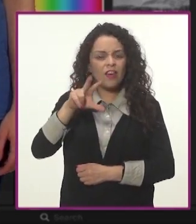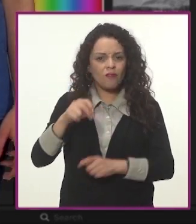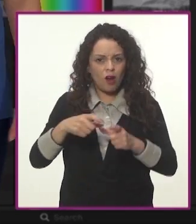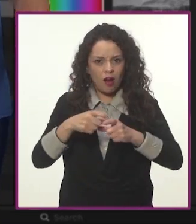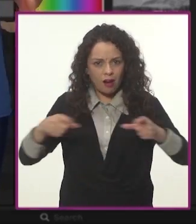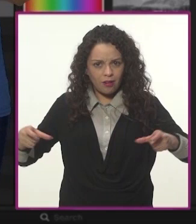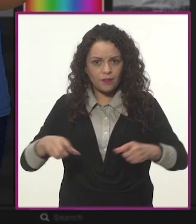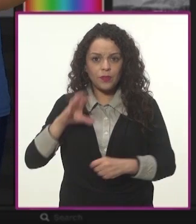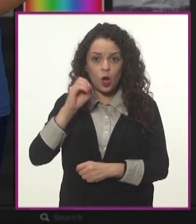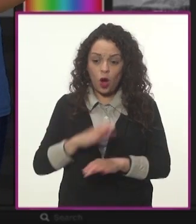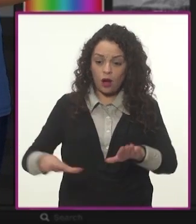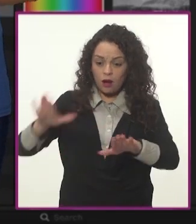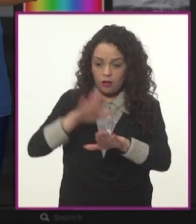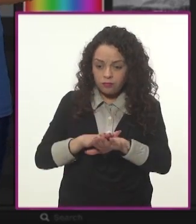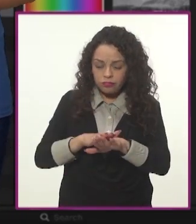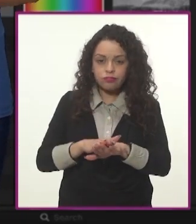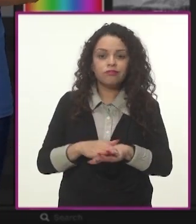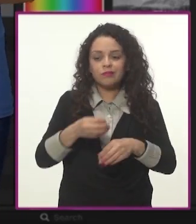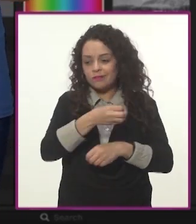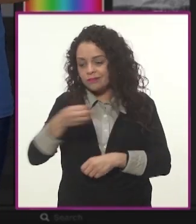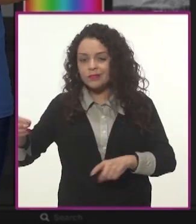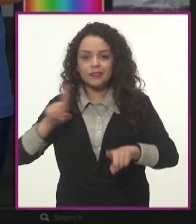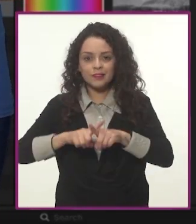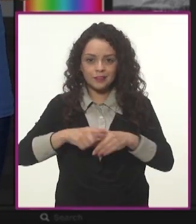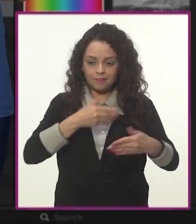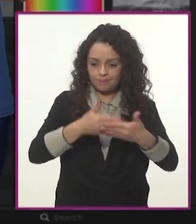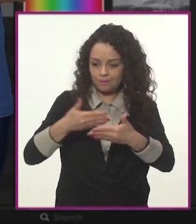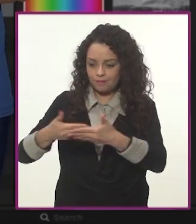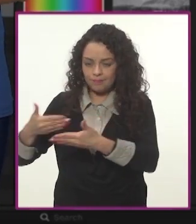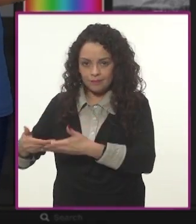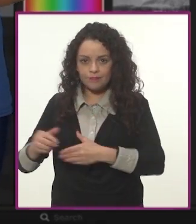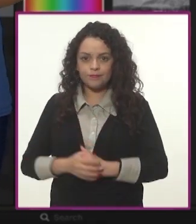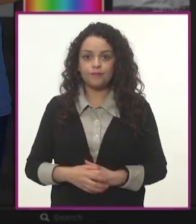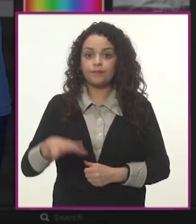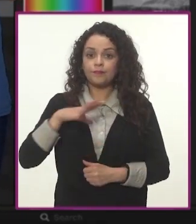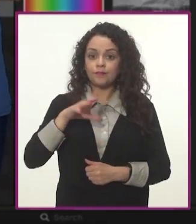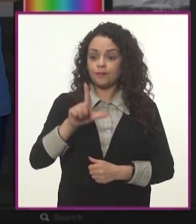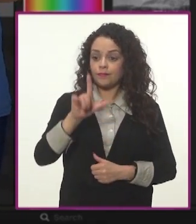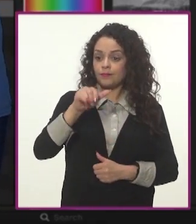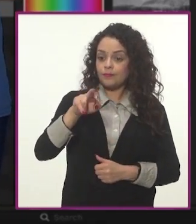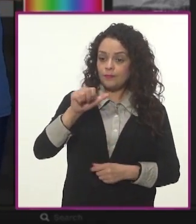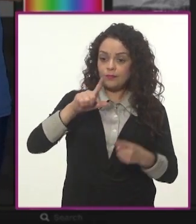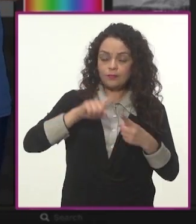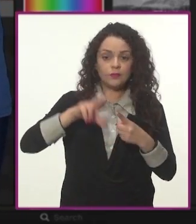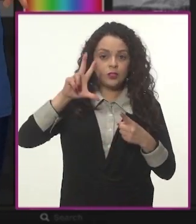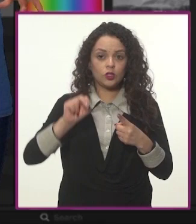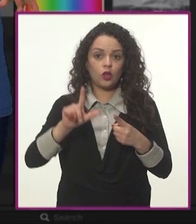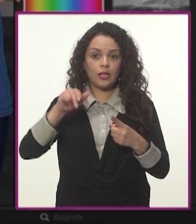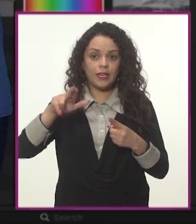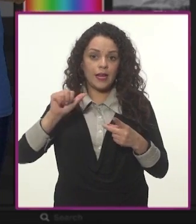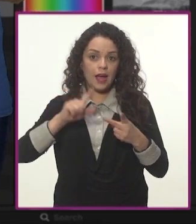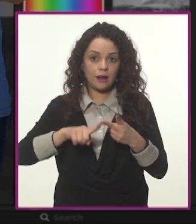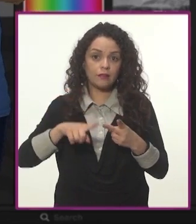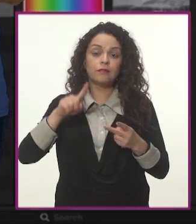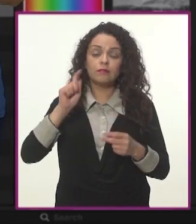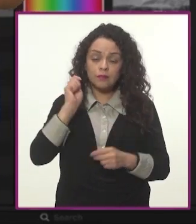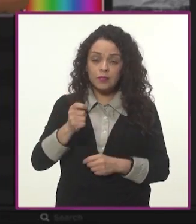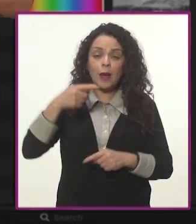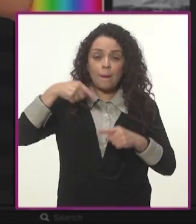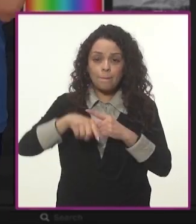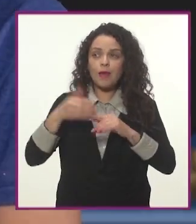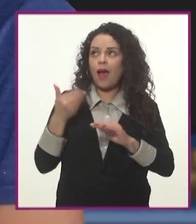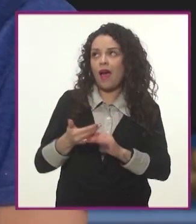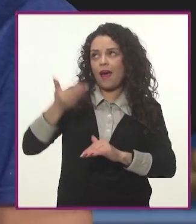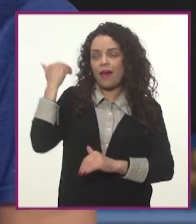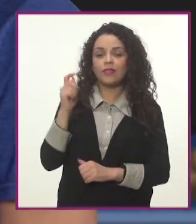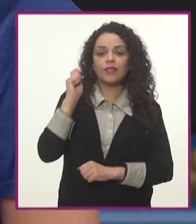empalmadoras. También existen los conceptos de la edición lineal y la no lineal, que vienen de este mundo análogo de las cintas y películas.